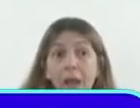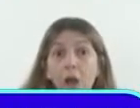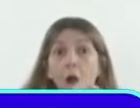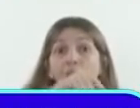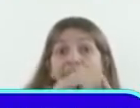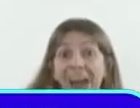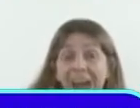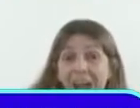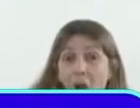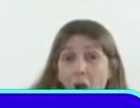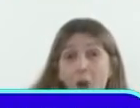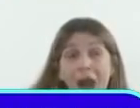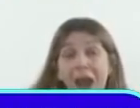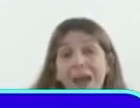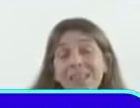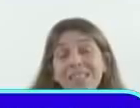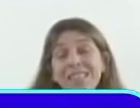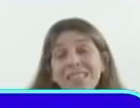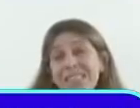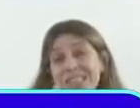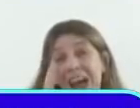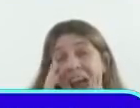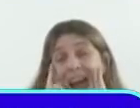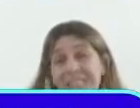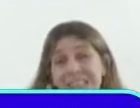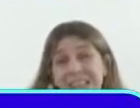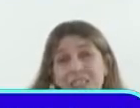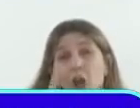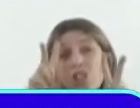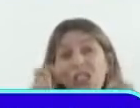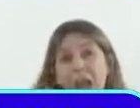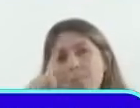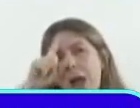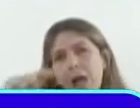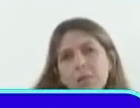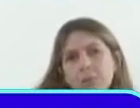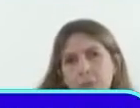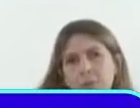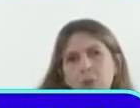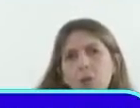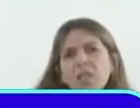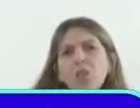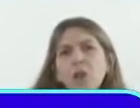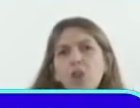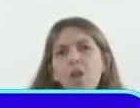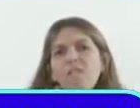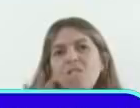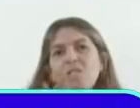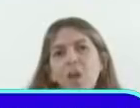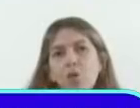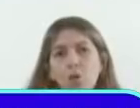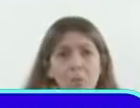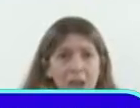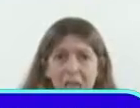prevaleciendo una necesidad que tiene que ver con lo médico y con lo epidemiológico. Simplemente, nada más que